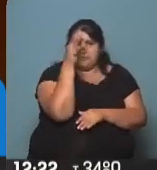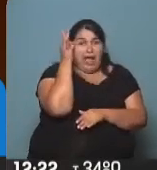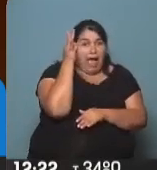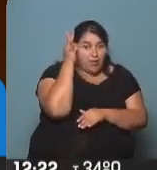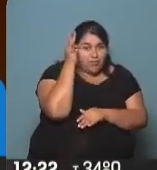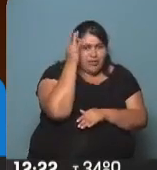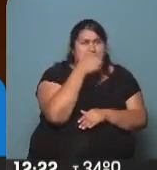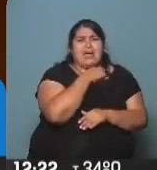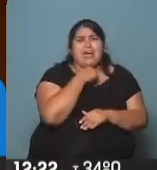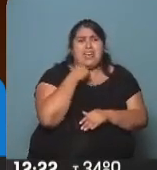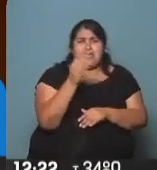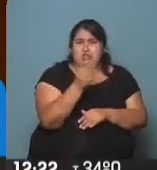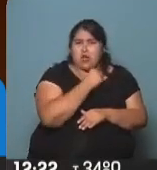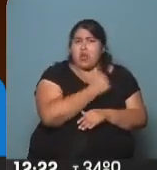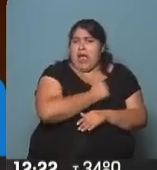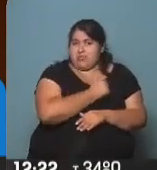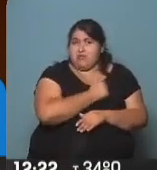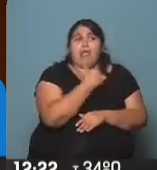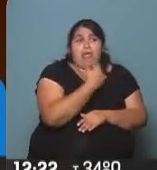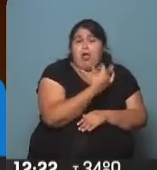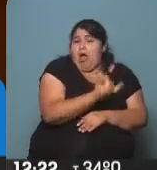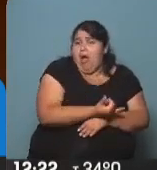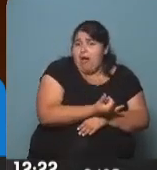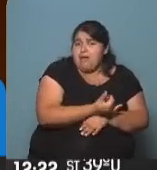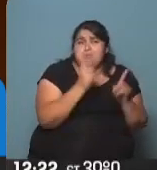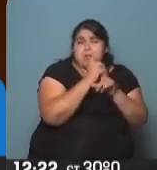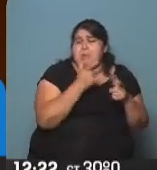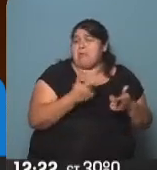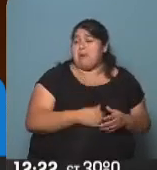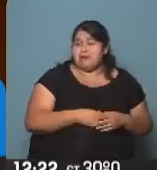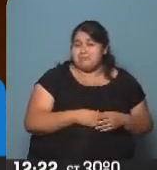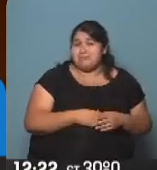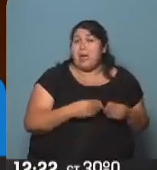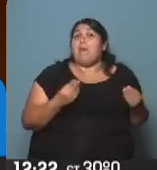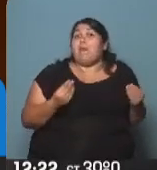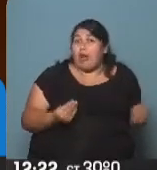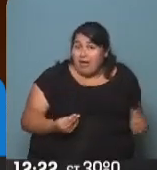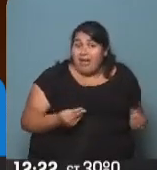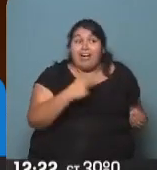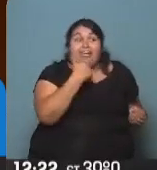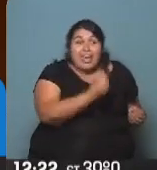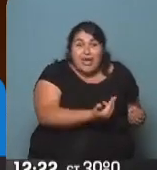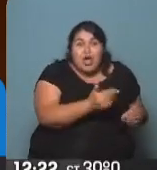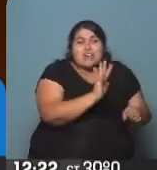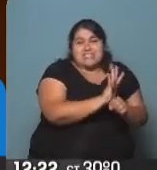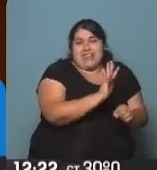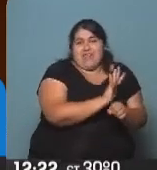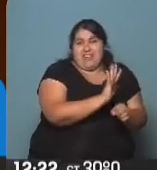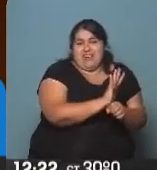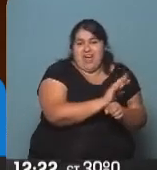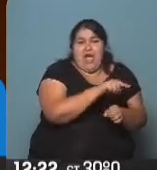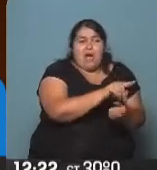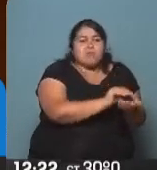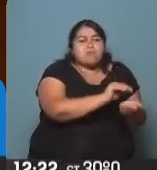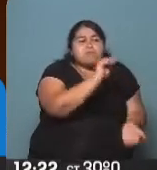Muchísimos sacerdotes católicos en África tienen hijos. Sí. Y no hay problema. ¿Por qué? Porque el tener hijos es lo que le da legitimidad para hablar de un